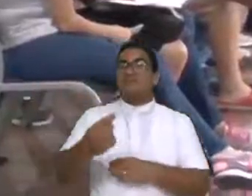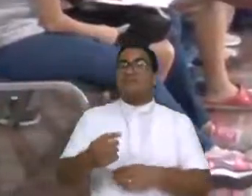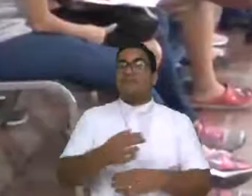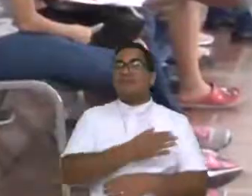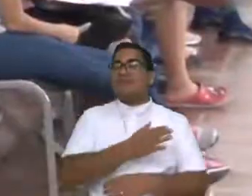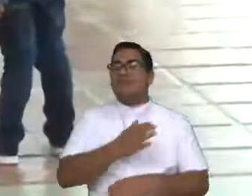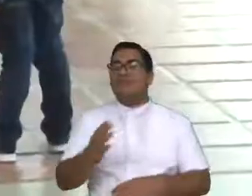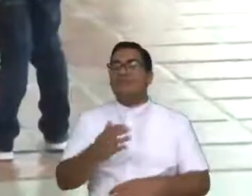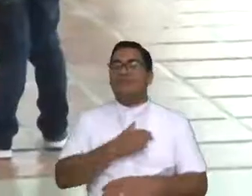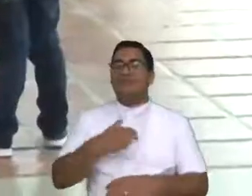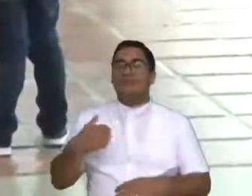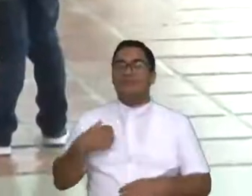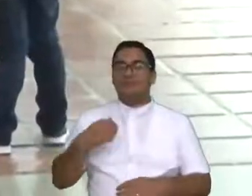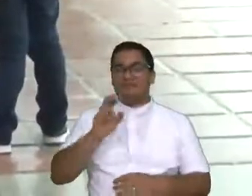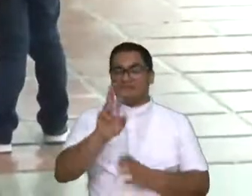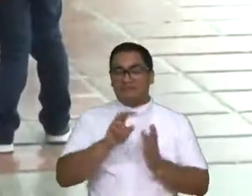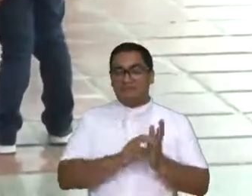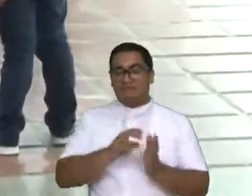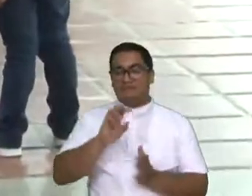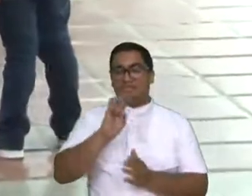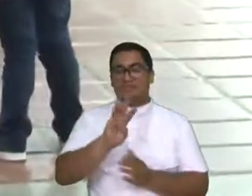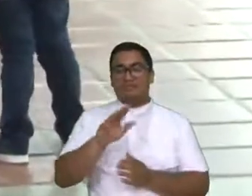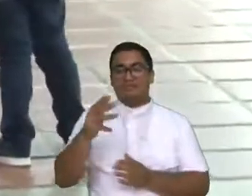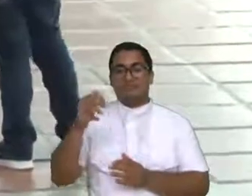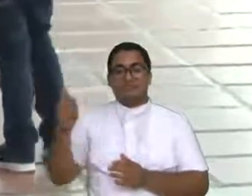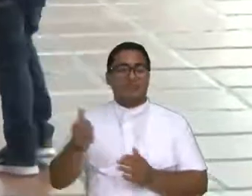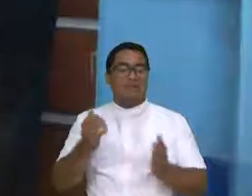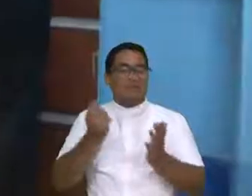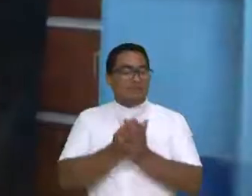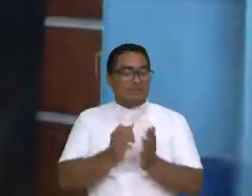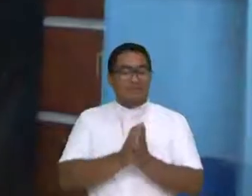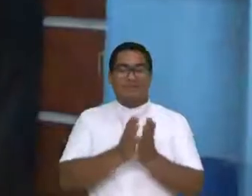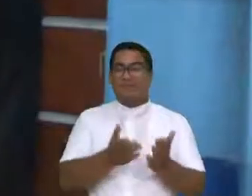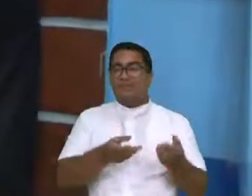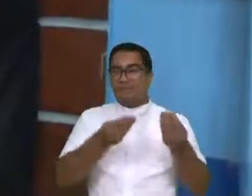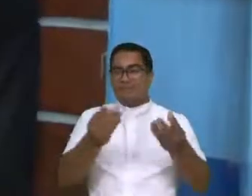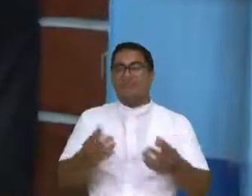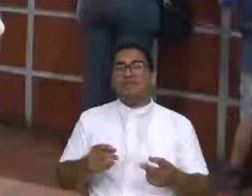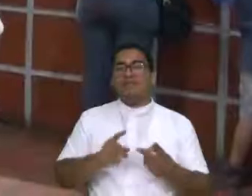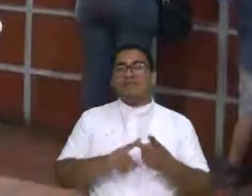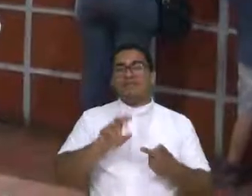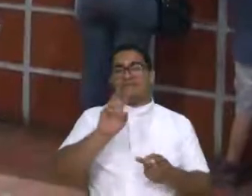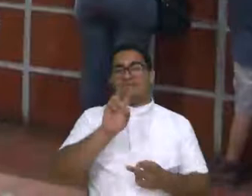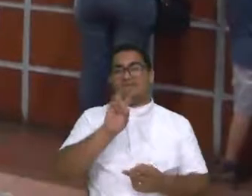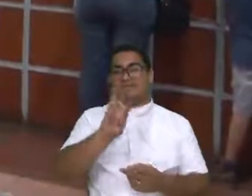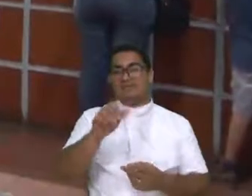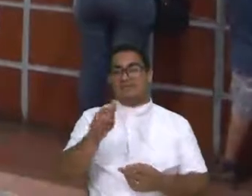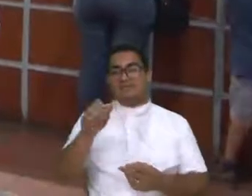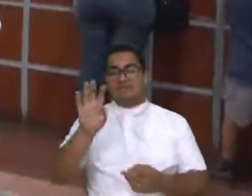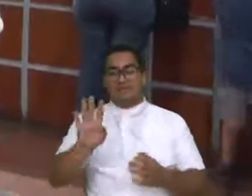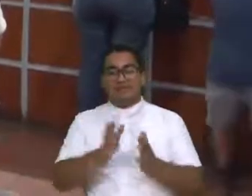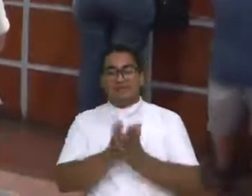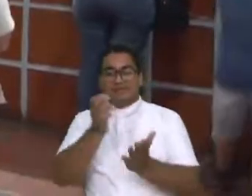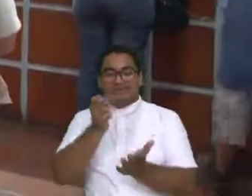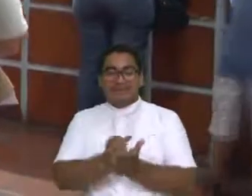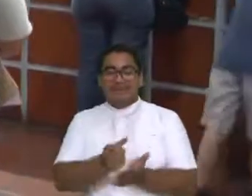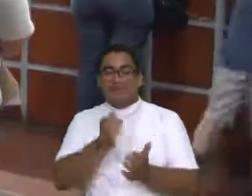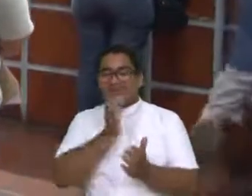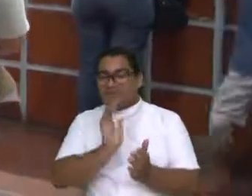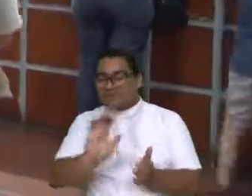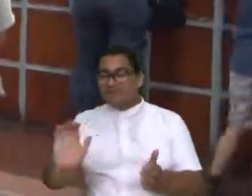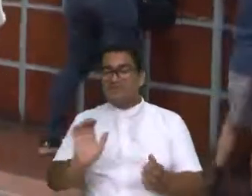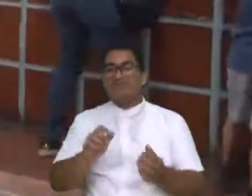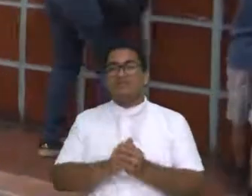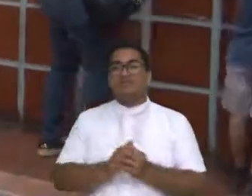realizó la entrega de 2.396 pasaportes, 364 visas de salida de menor y